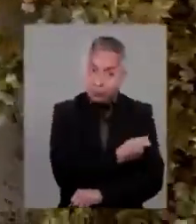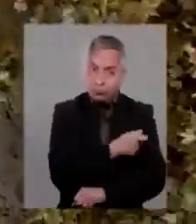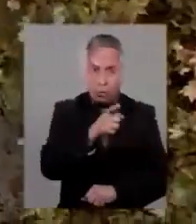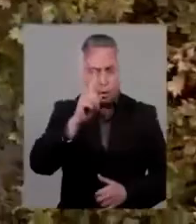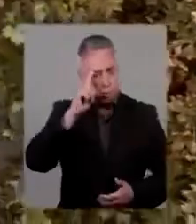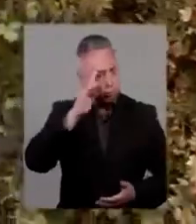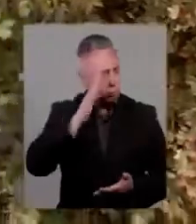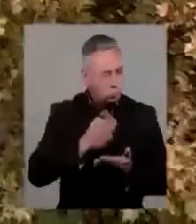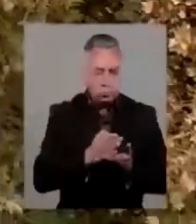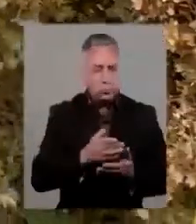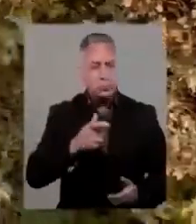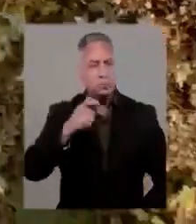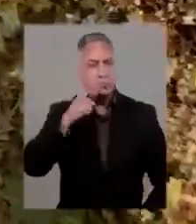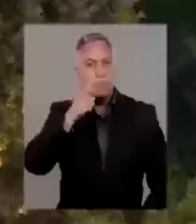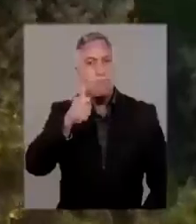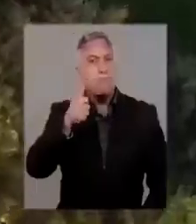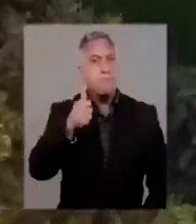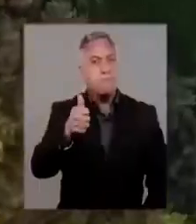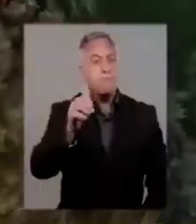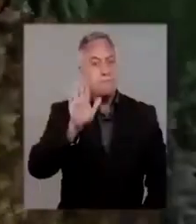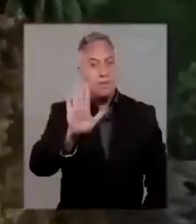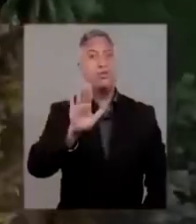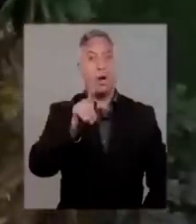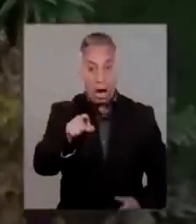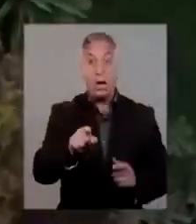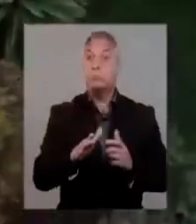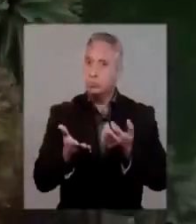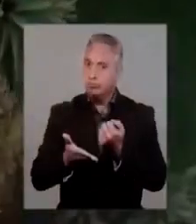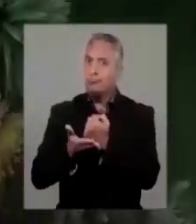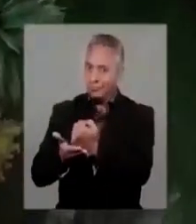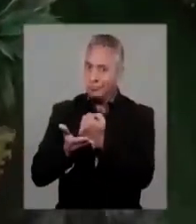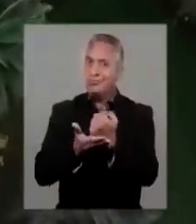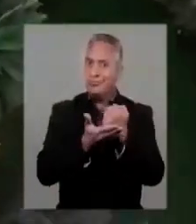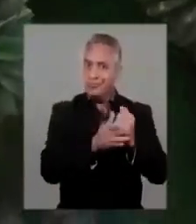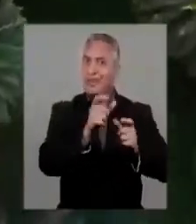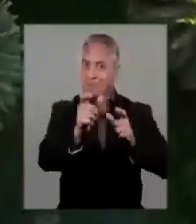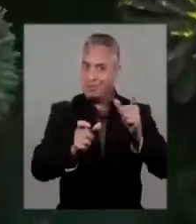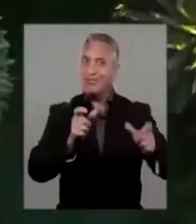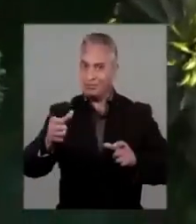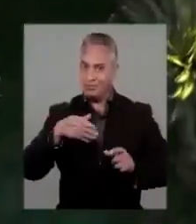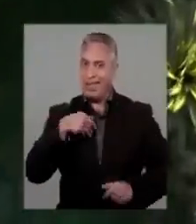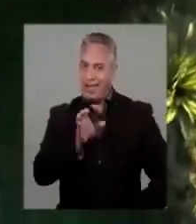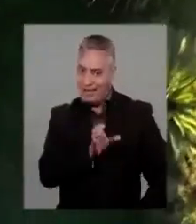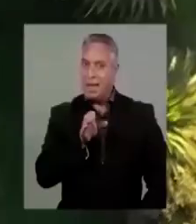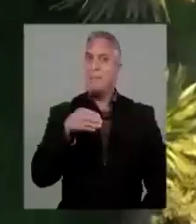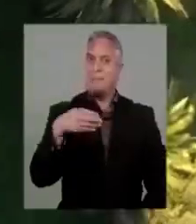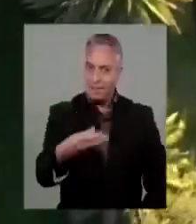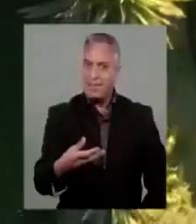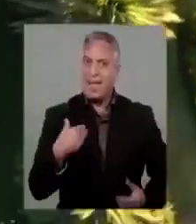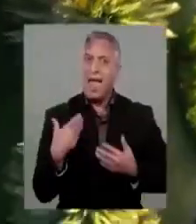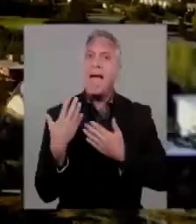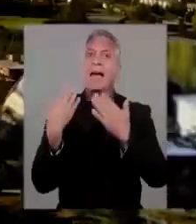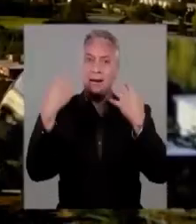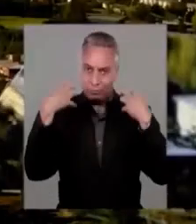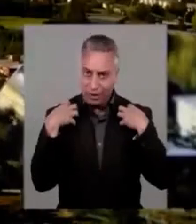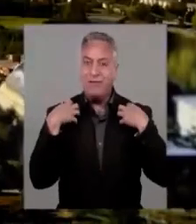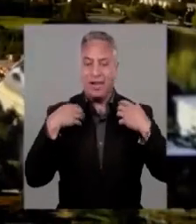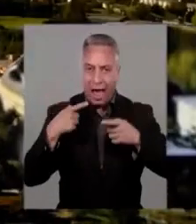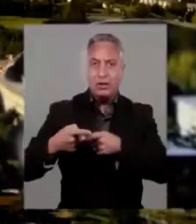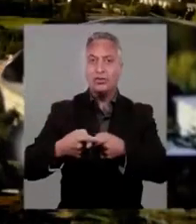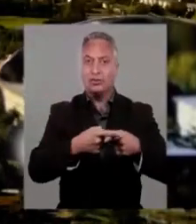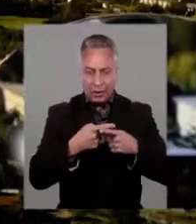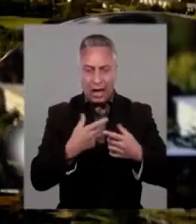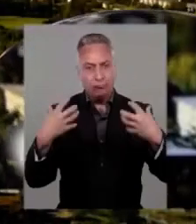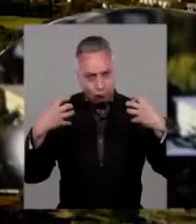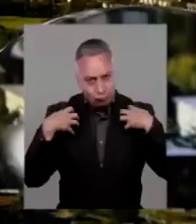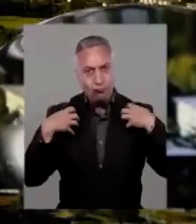una decisión personal que afecta directamente a los demás. Es un acto de amor y empatía, de responsabilidad social y de solidaridad